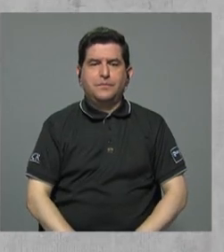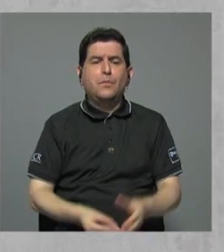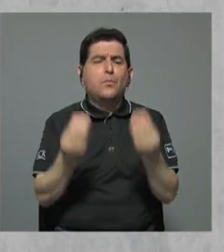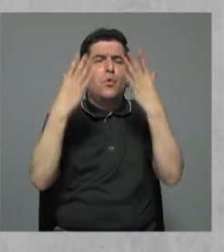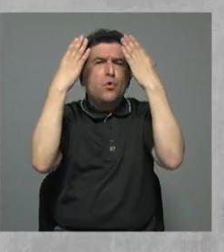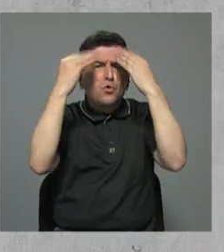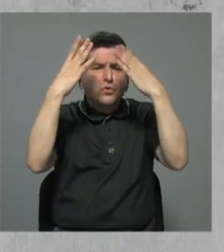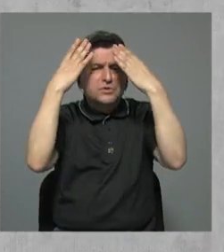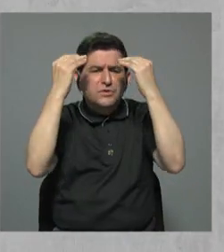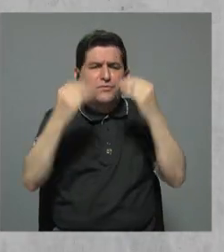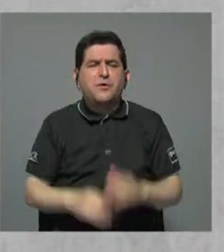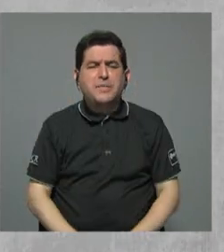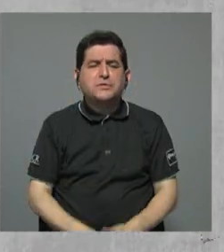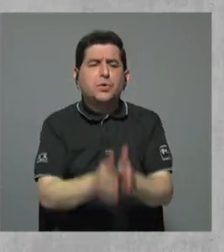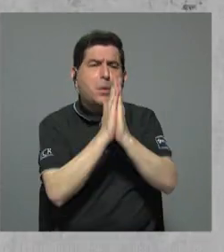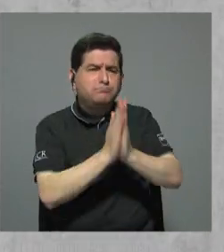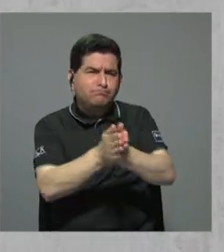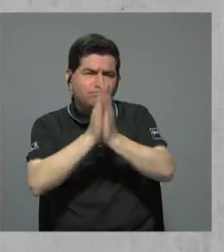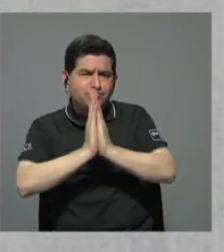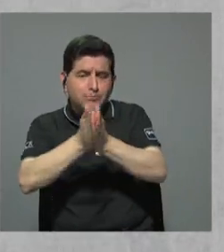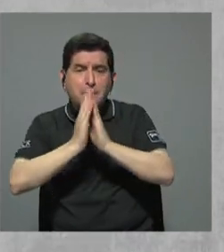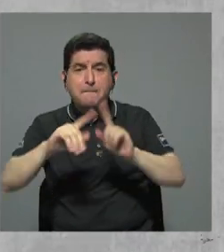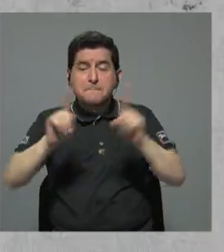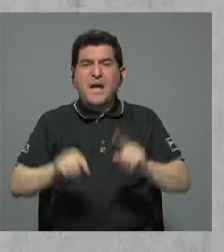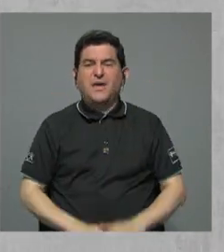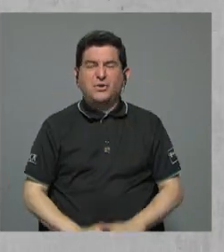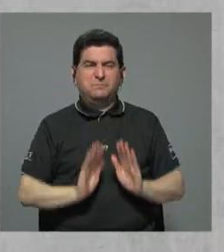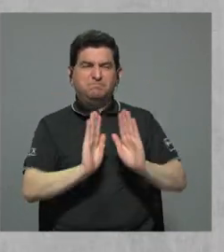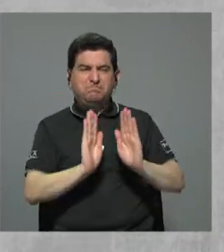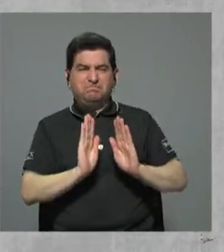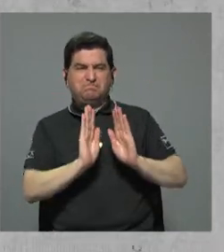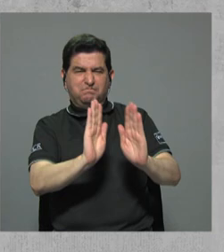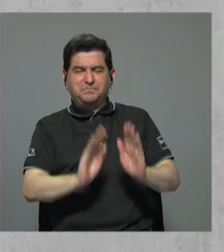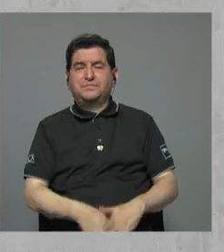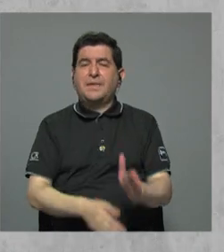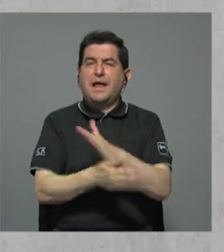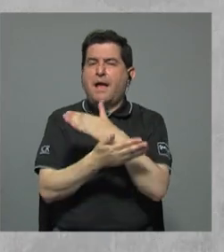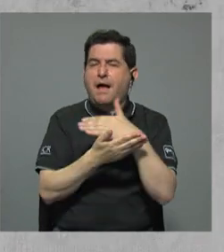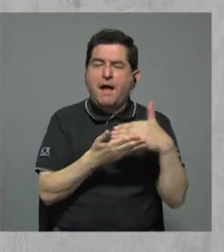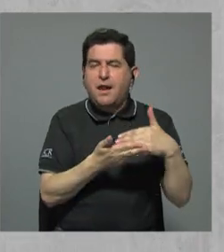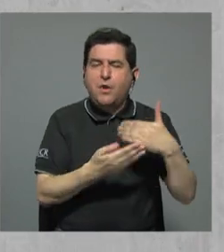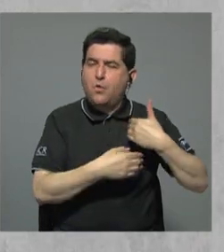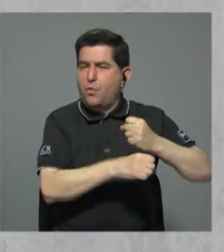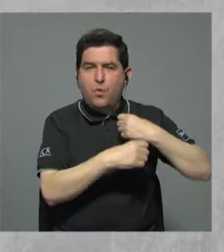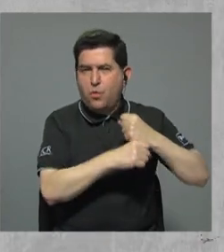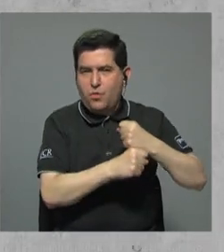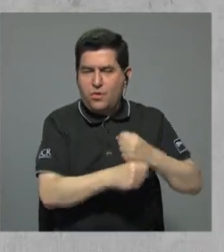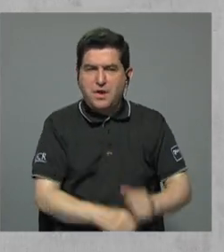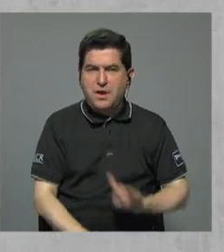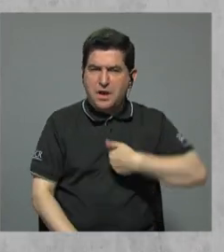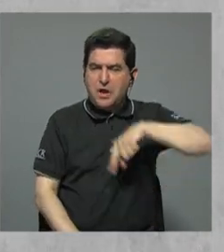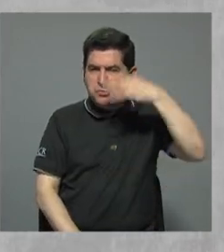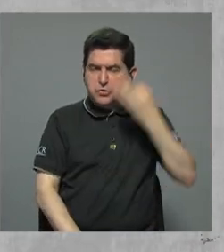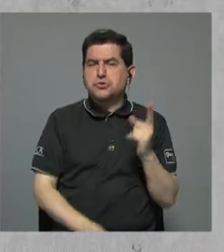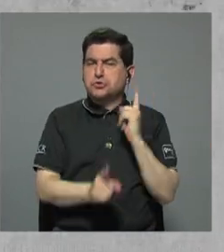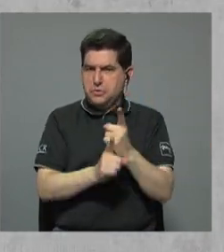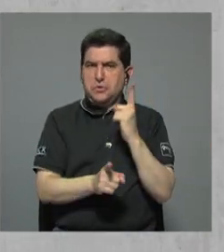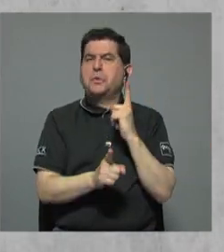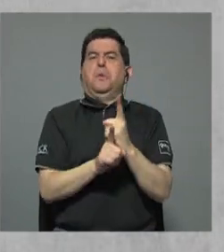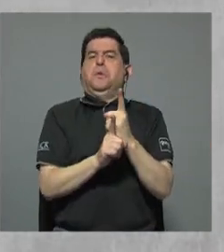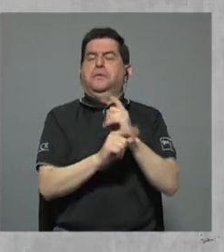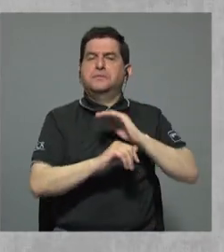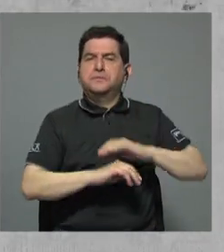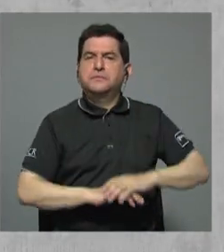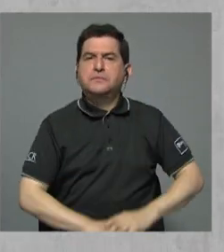que se había ido solicitando pero hubo resistencia por parte de algunas municipalidades nos pareció oportuno que